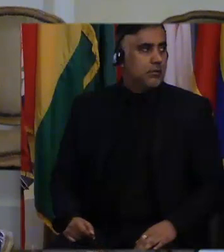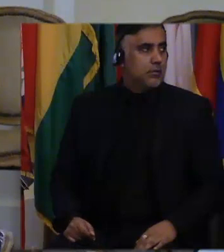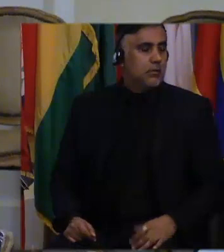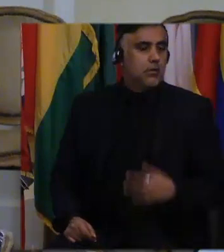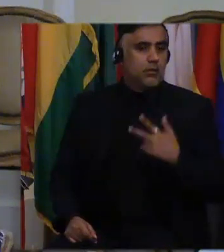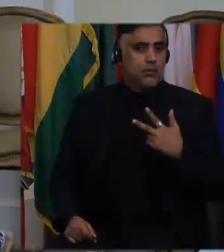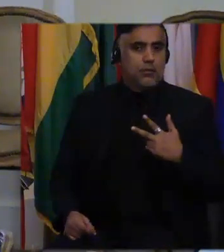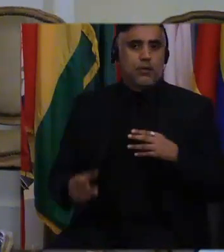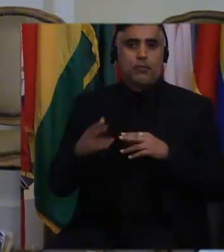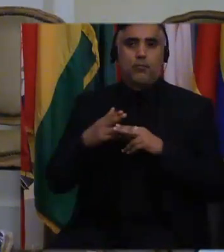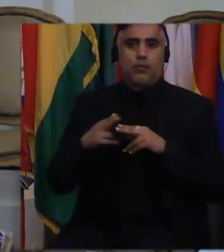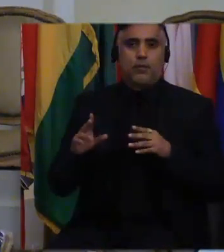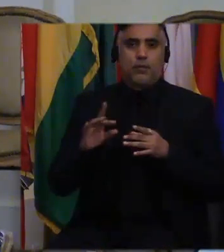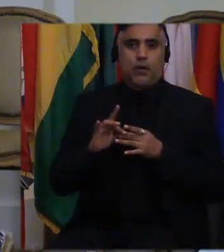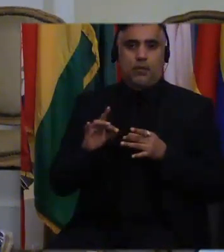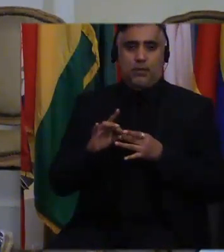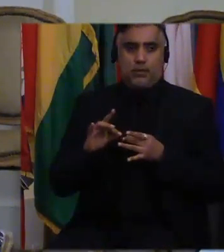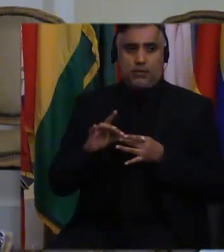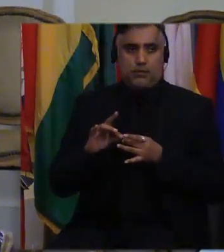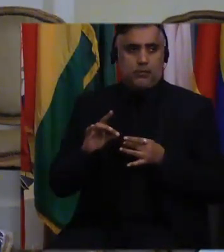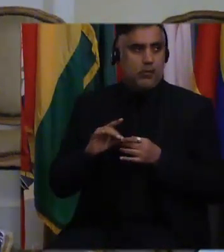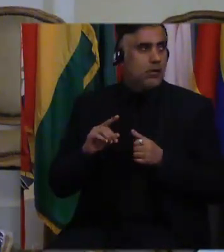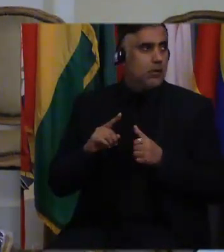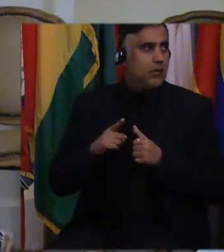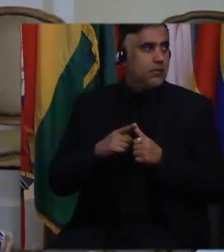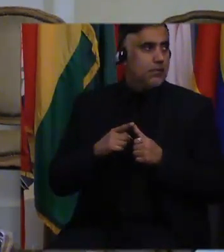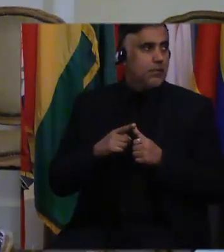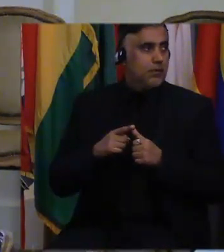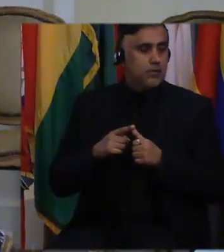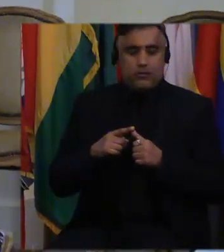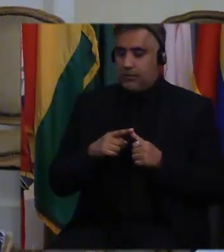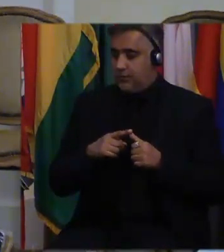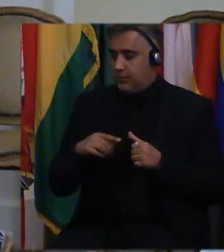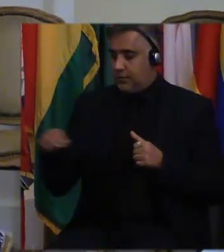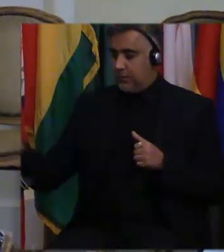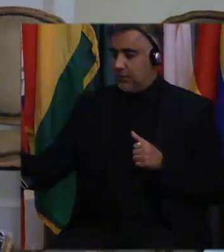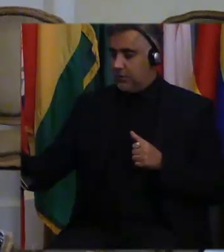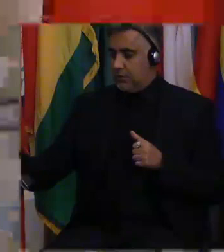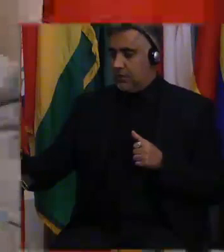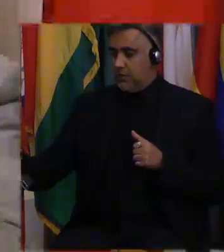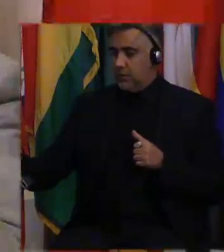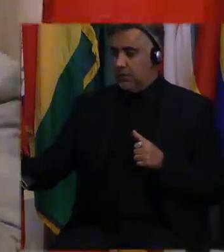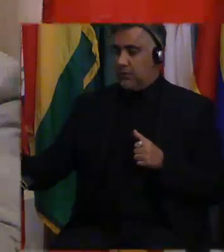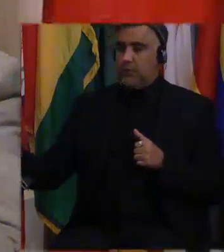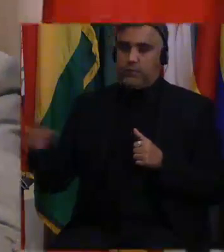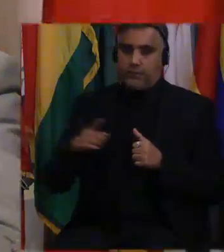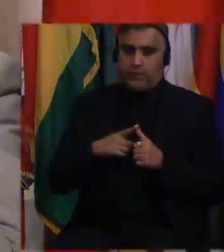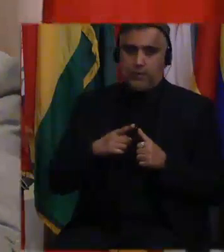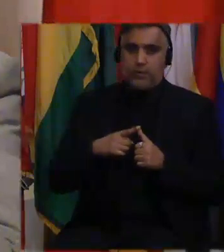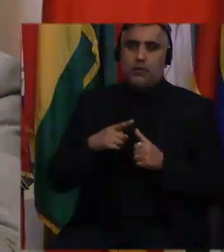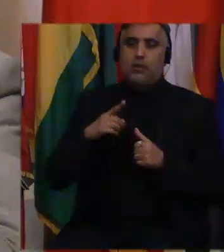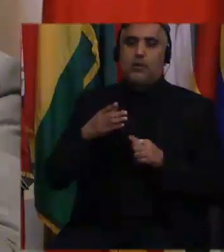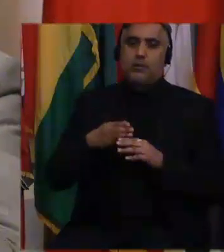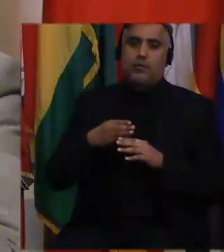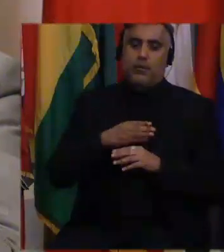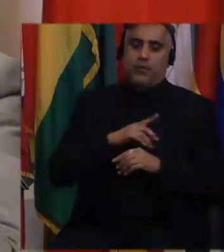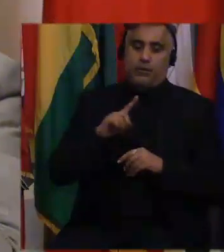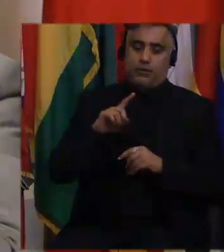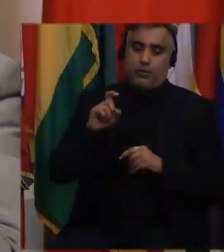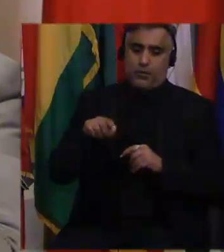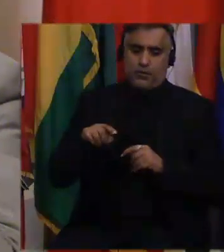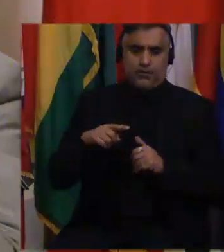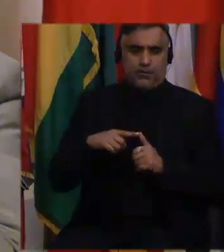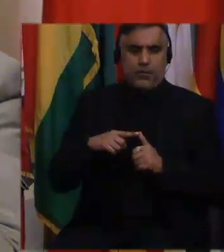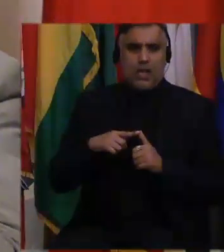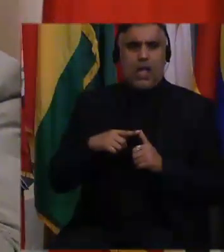Tres comentarios breves. El primero, sobre la pregunta anterior, solo para decir que, de hecho,